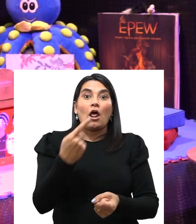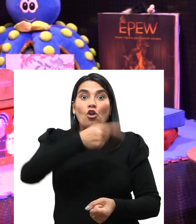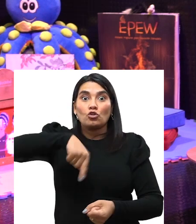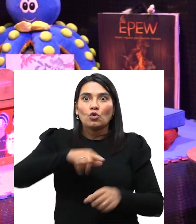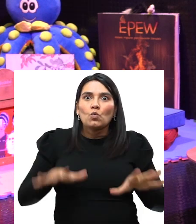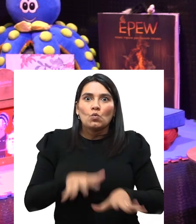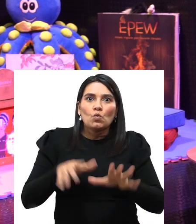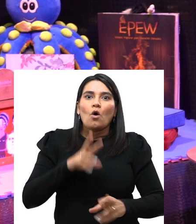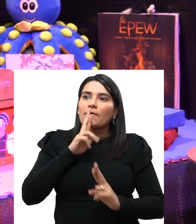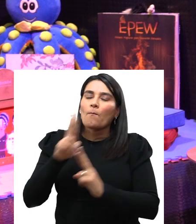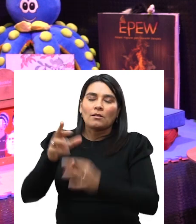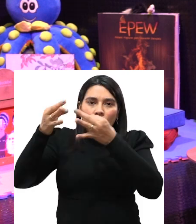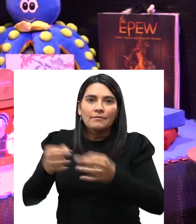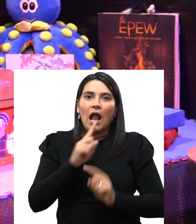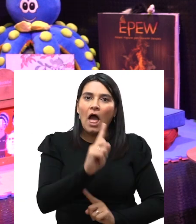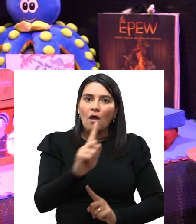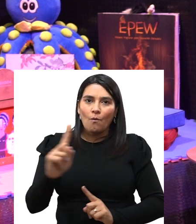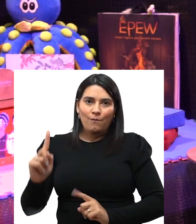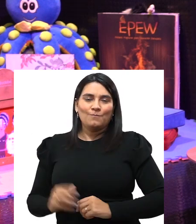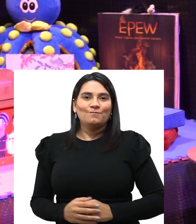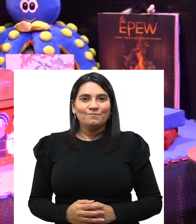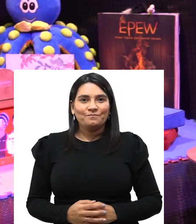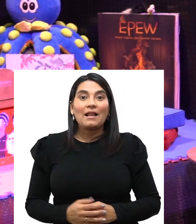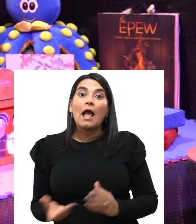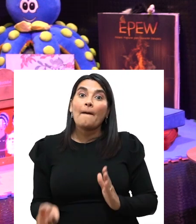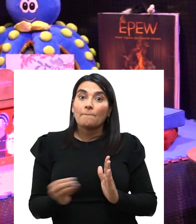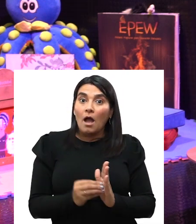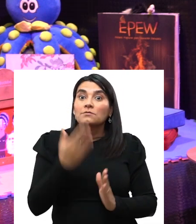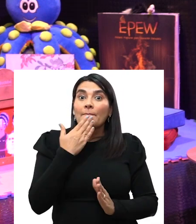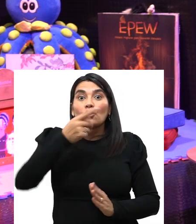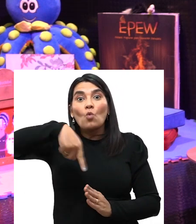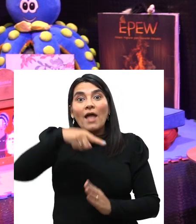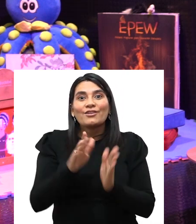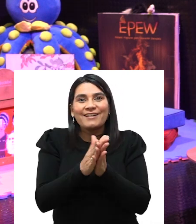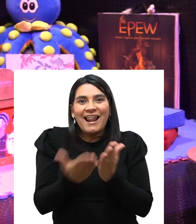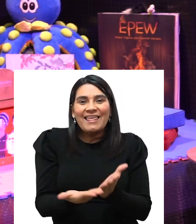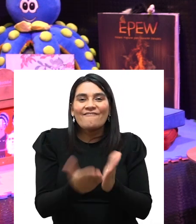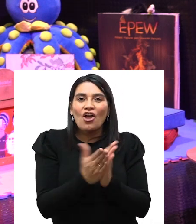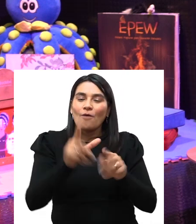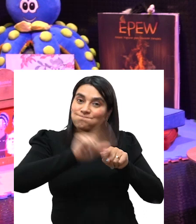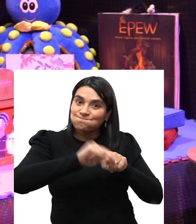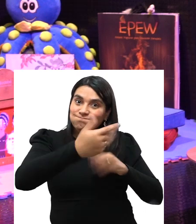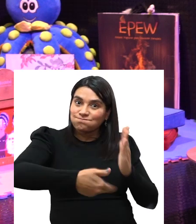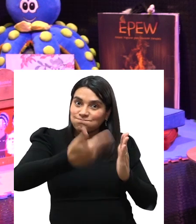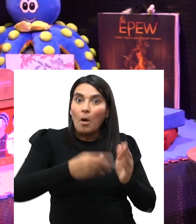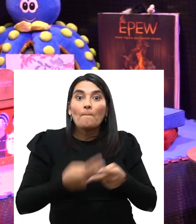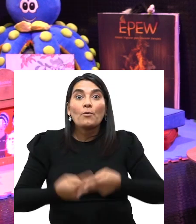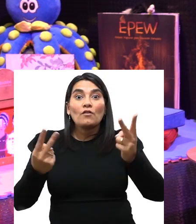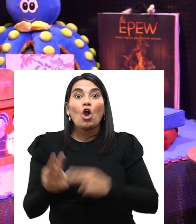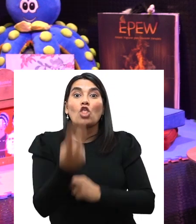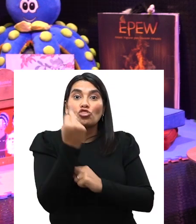respuestas oportunas a cada requerimiento. Además, nuestra editorial Ediciones de la Junji publicó 12